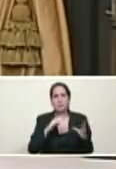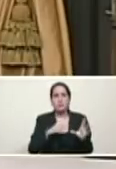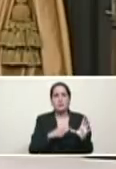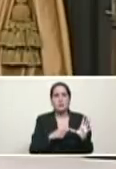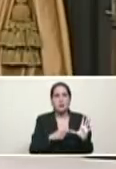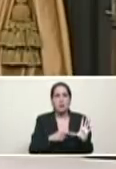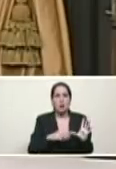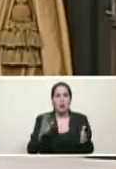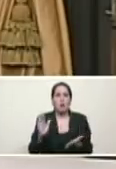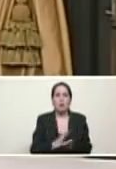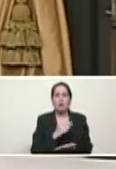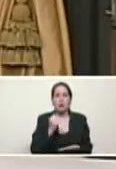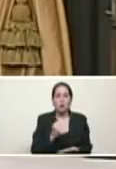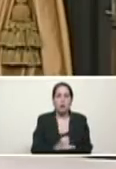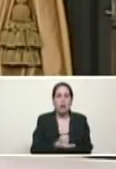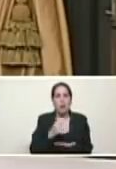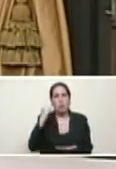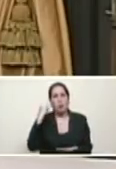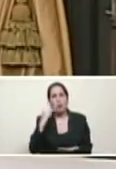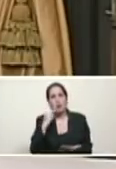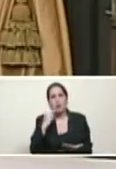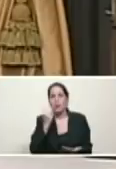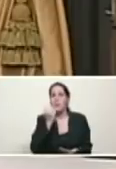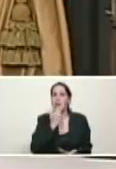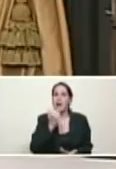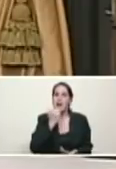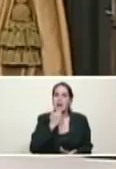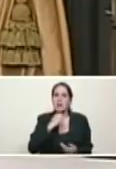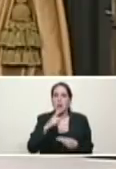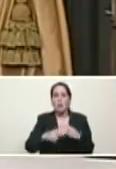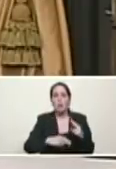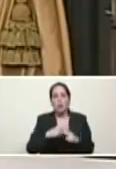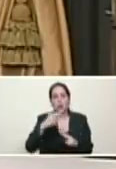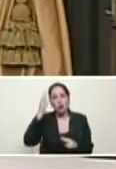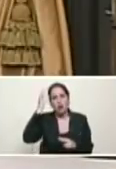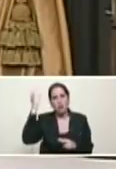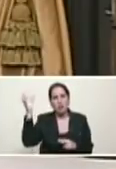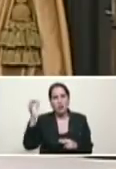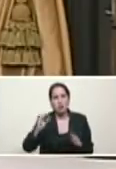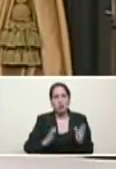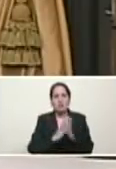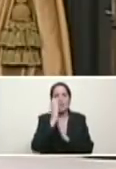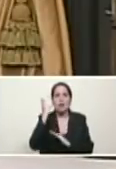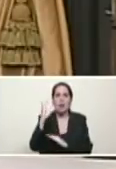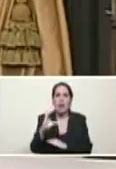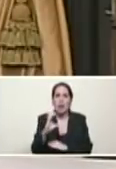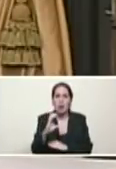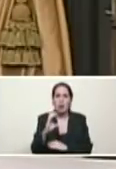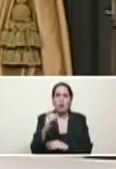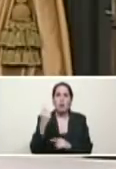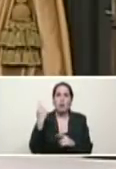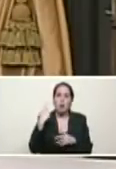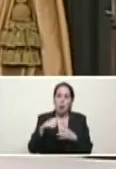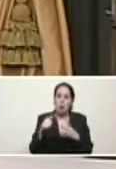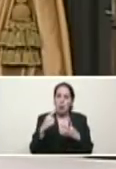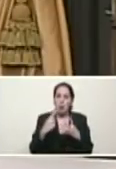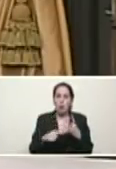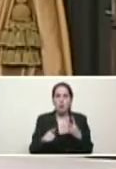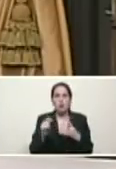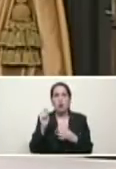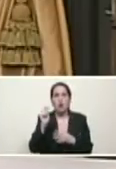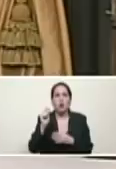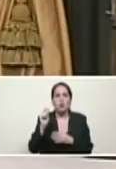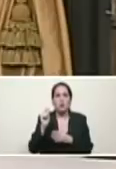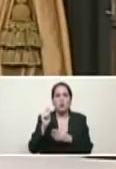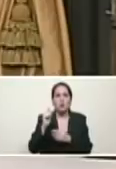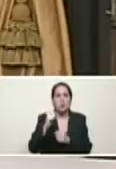Bolívar, Puerto Ordaz, San Félix, Valencia, Puerto Cabello, San Carlos, Tinaquillo, Tucupita,